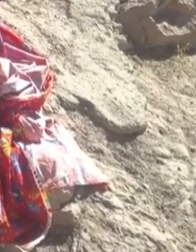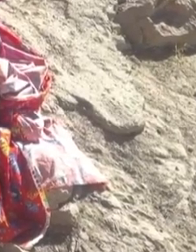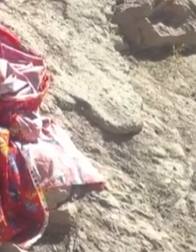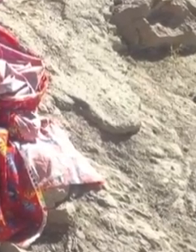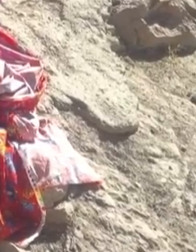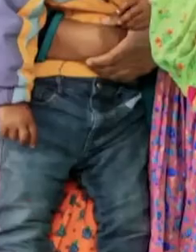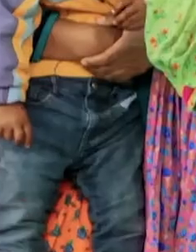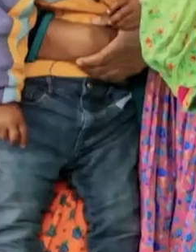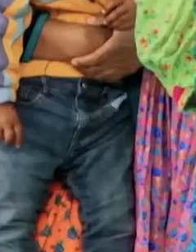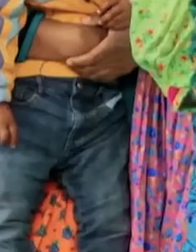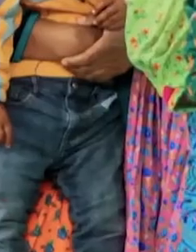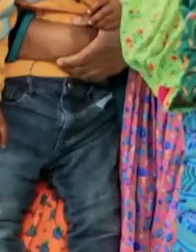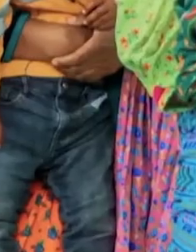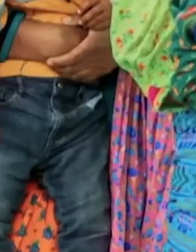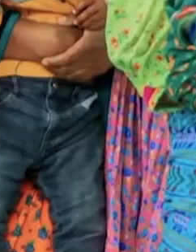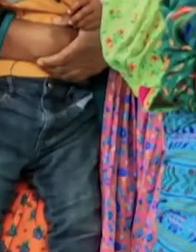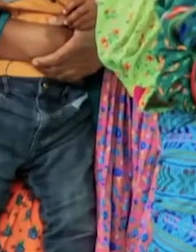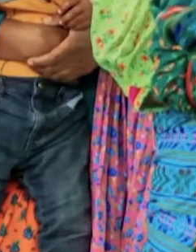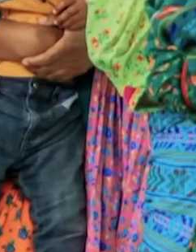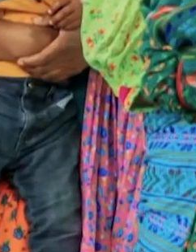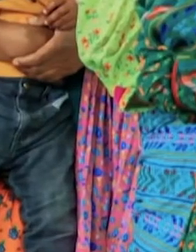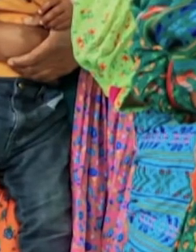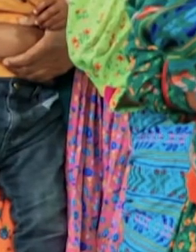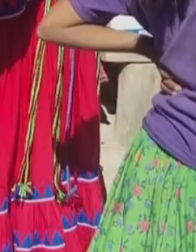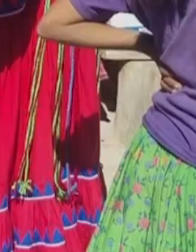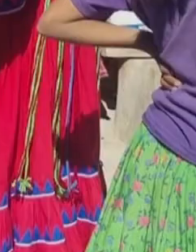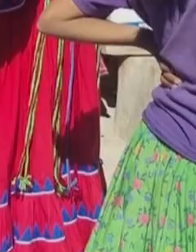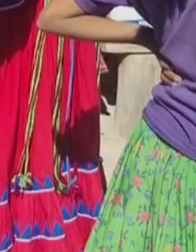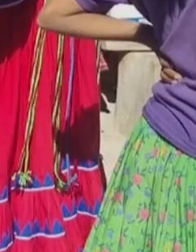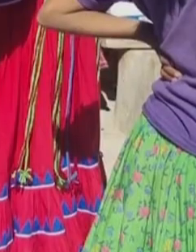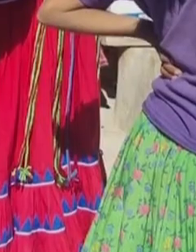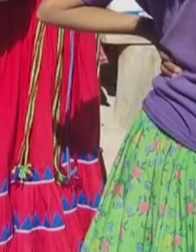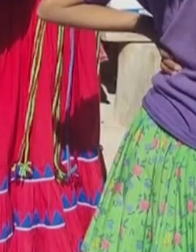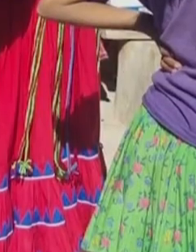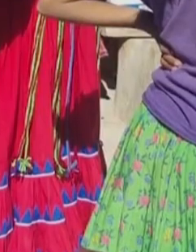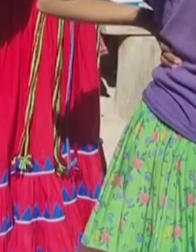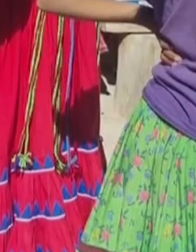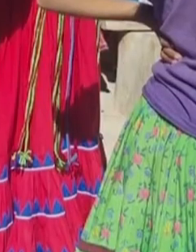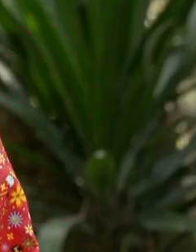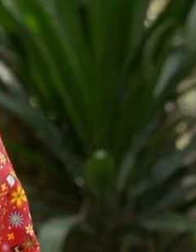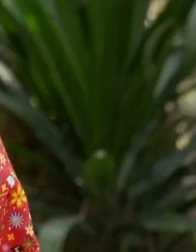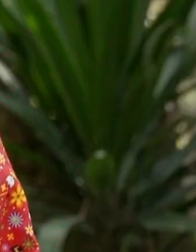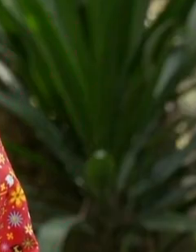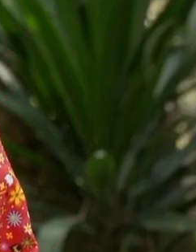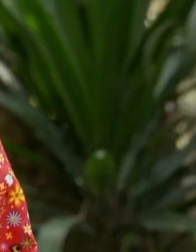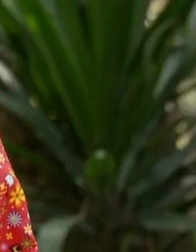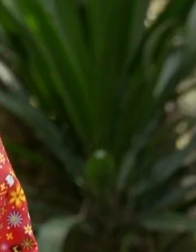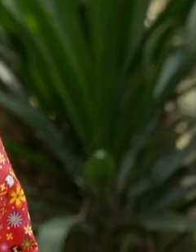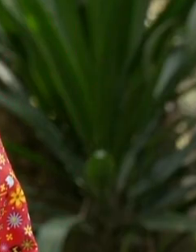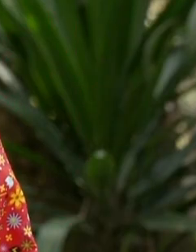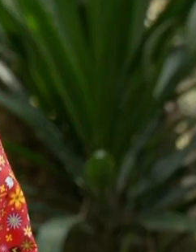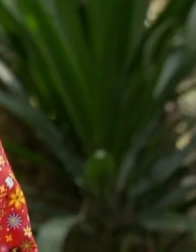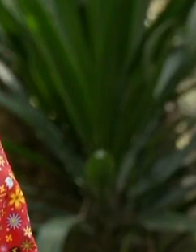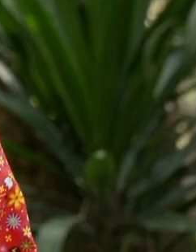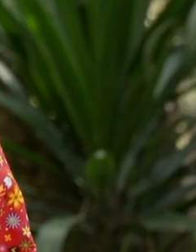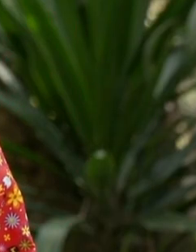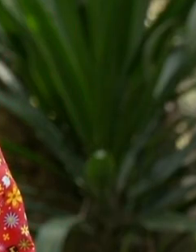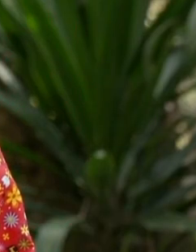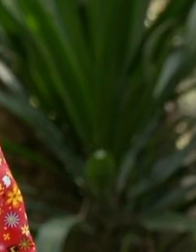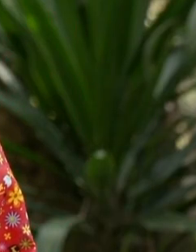por la necesidad comida y ropa no tenía tenía ganas de